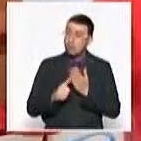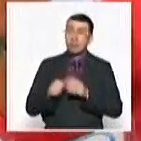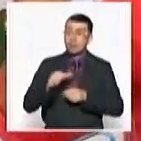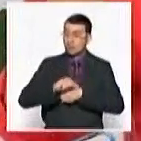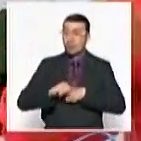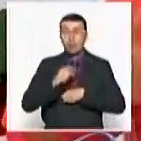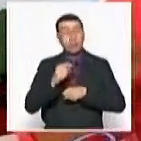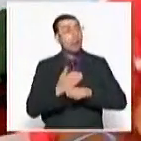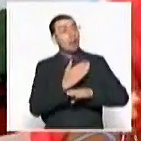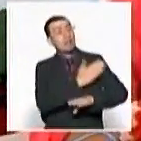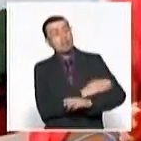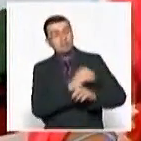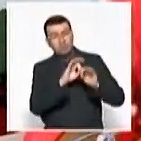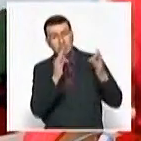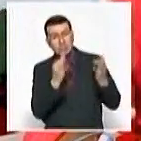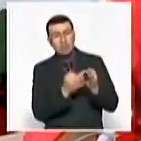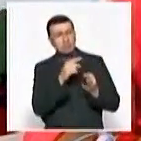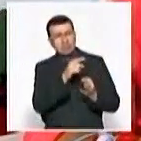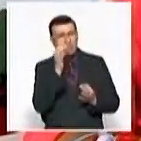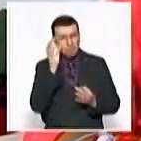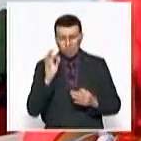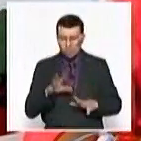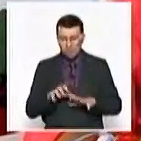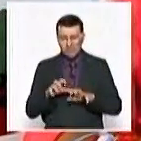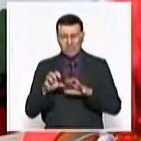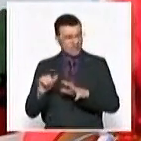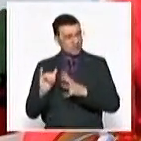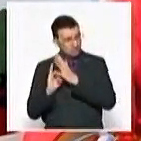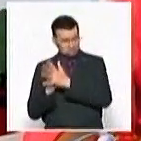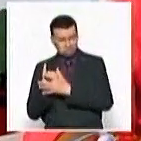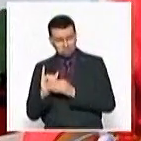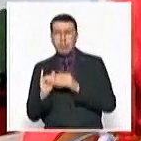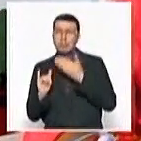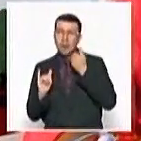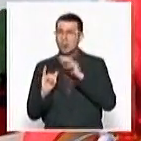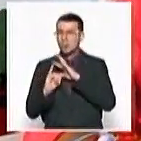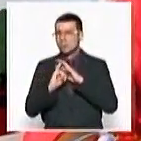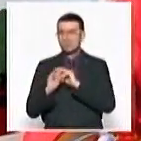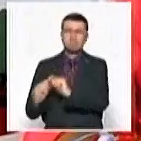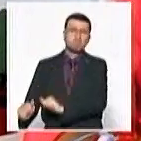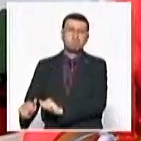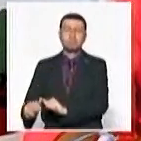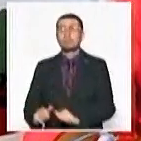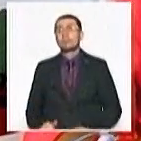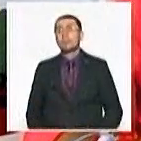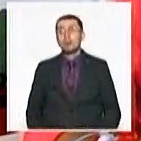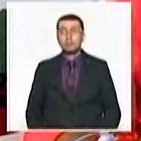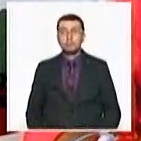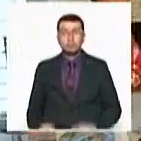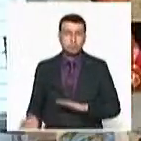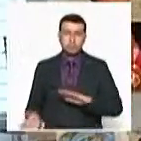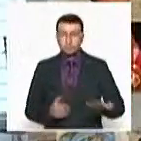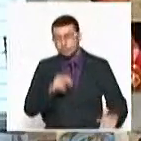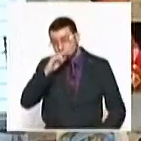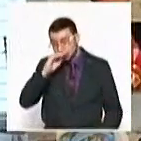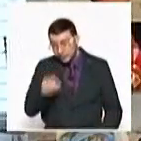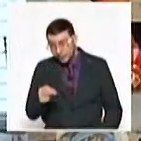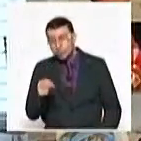antecedentes en la familia que alguien haya tenido un cáncer de útero, es mejor que se quite ese útero. Mi niño de